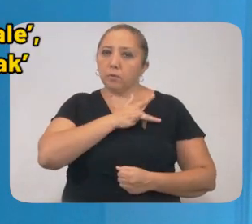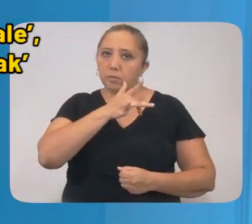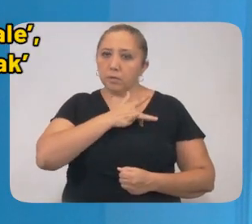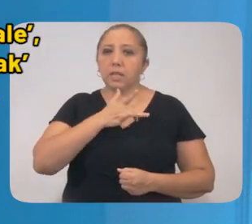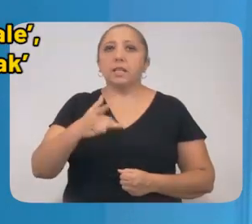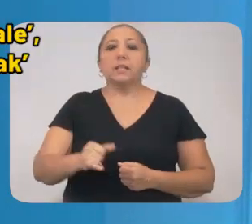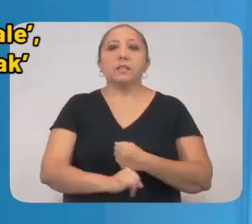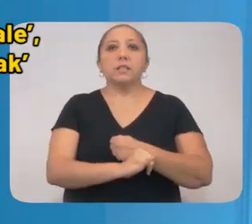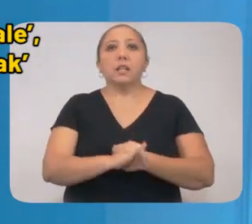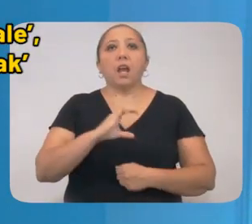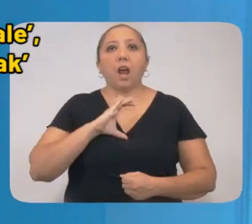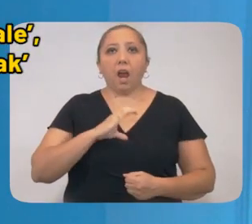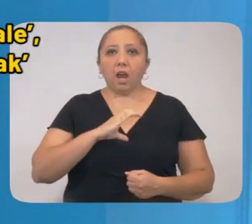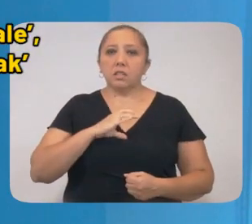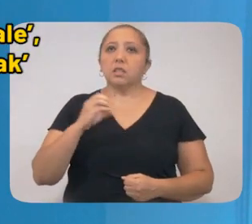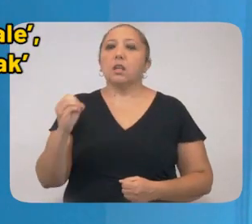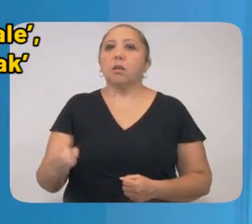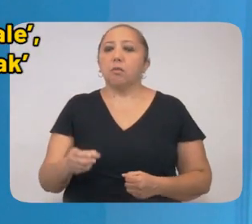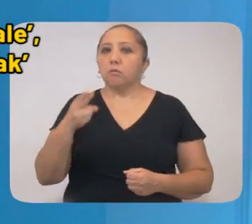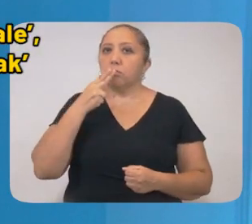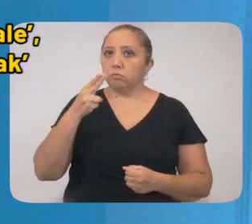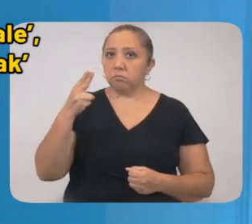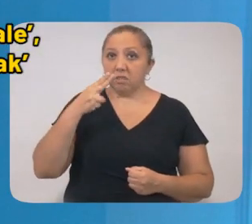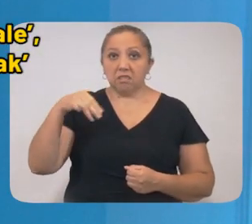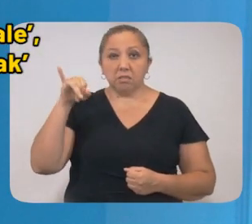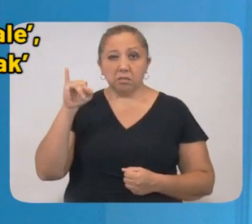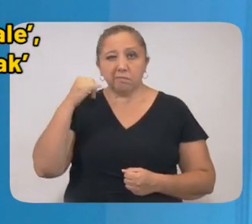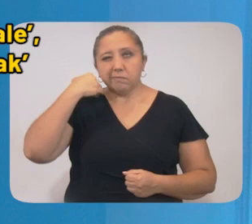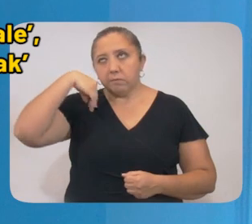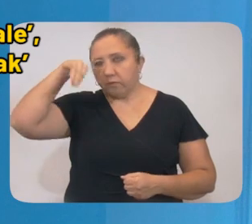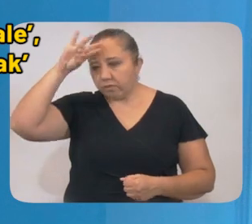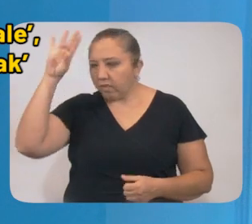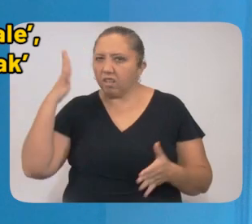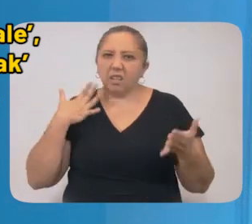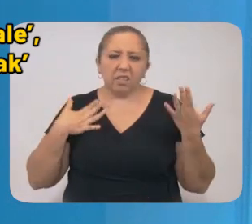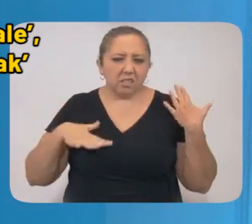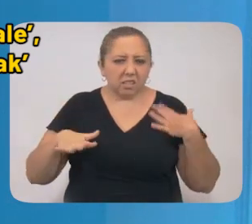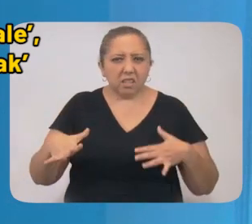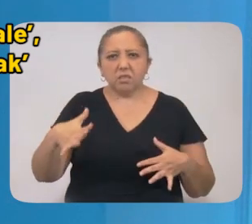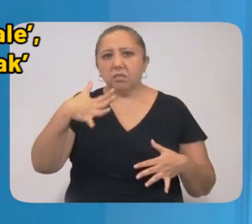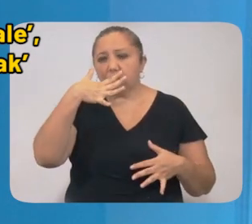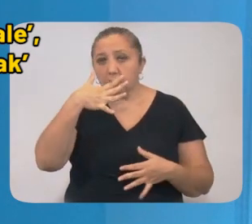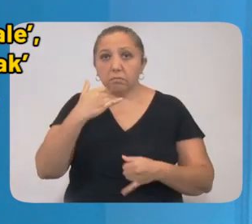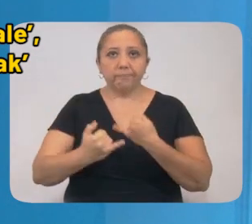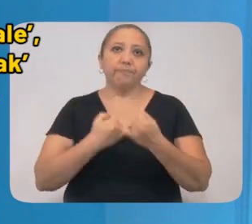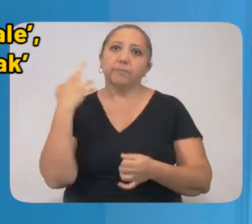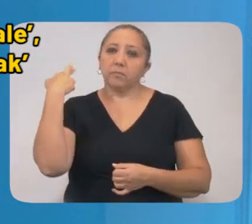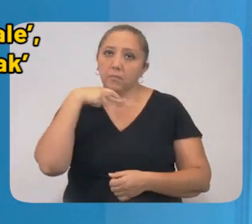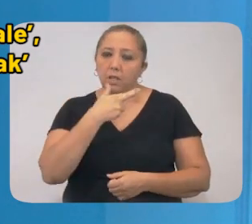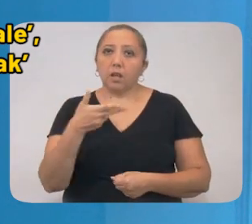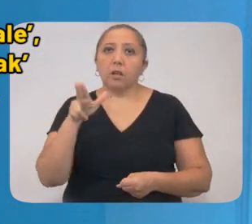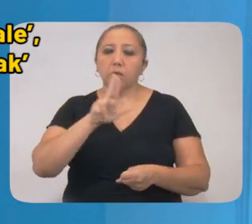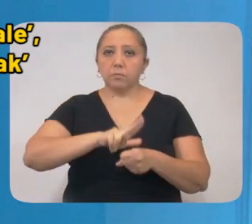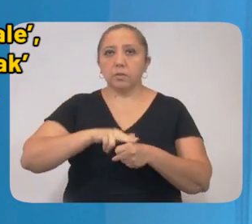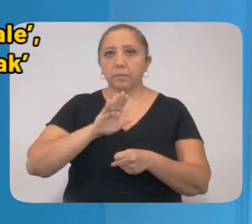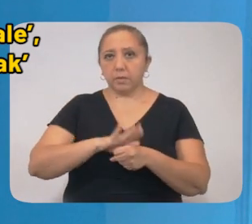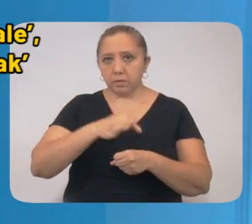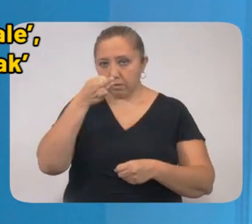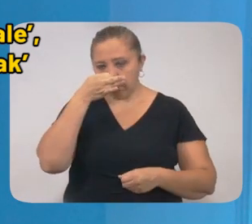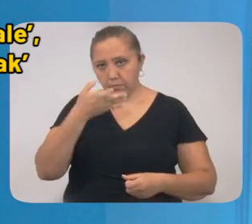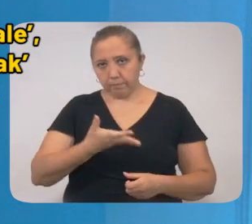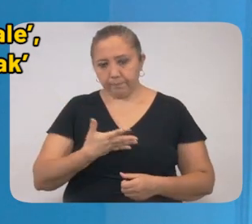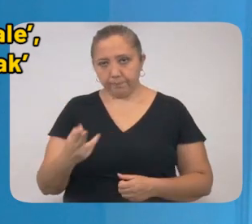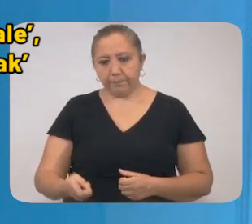cardíacos, VIH, cáncer o tabaquismo, si presentan fiebre, cansancio o tos seca, acudir de inmediato al centro de salud